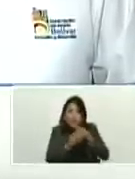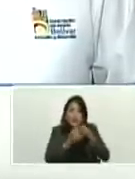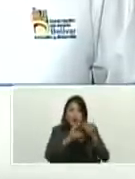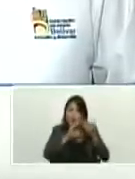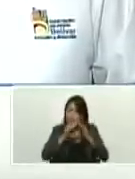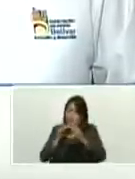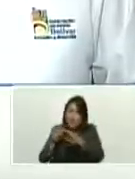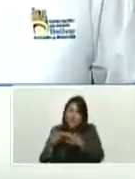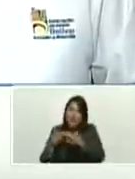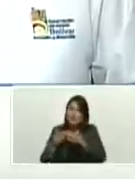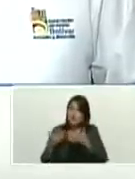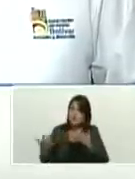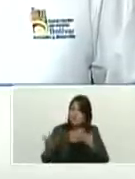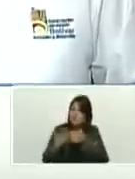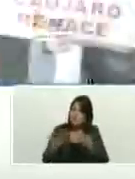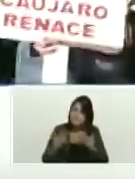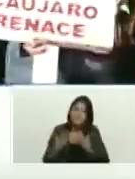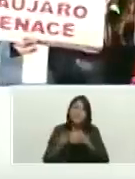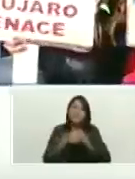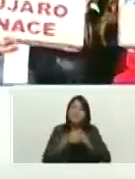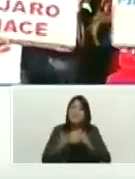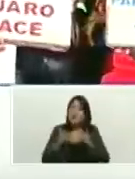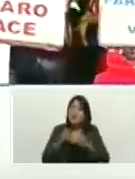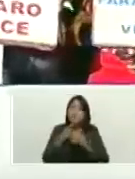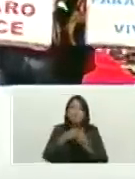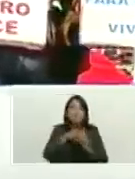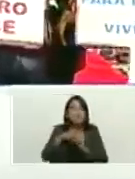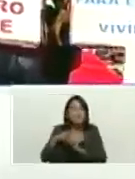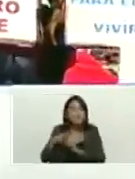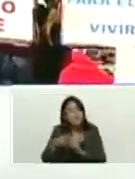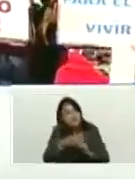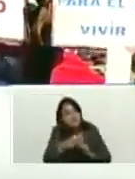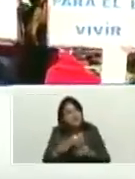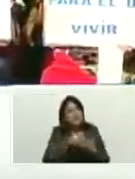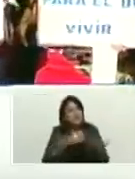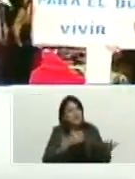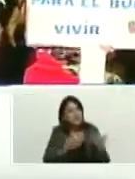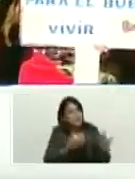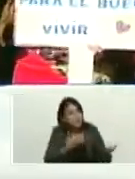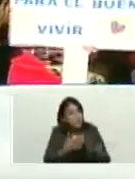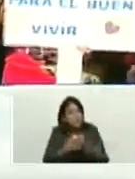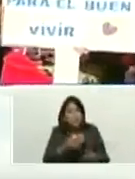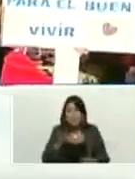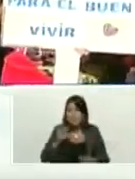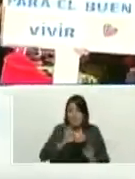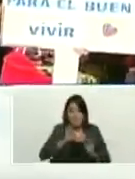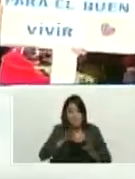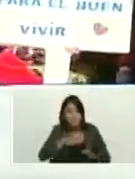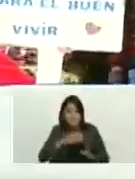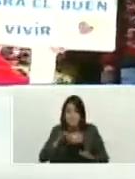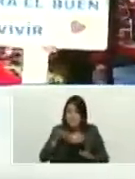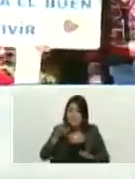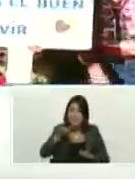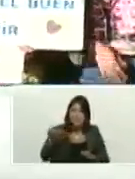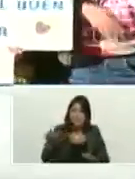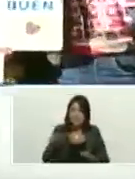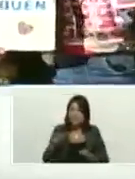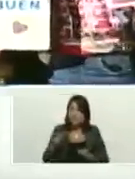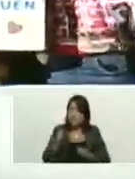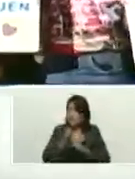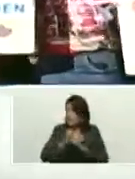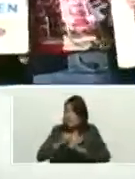en convivencia con los vecinos, con las vecinas, el autogobierno comunal, tomar